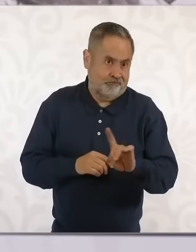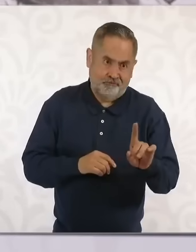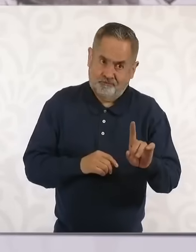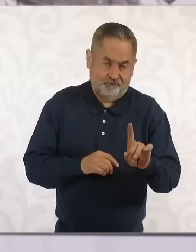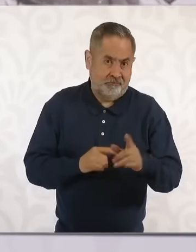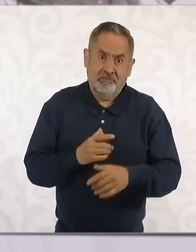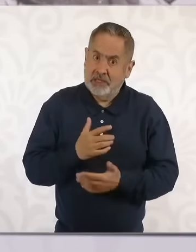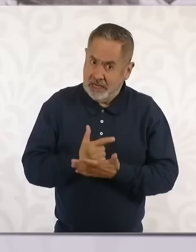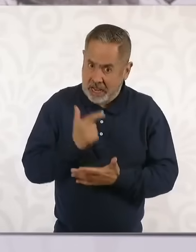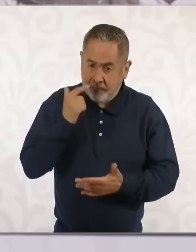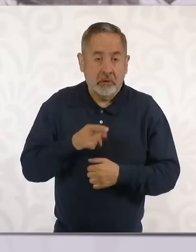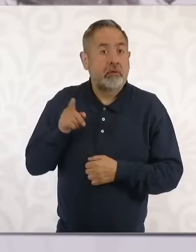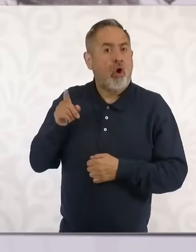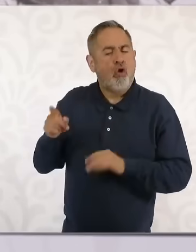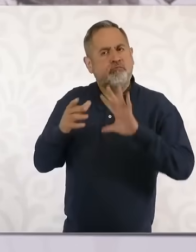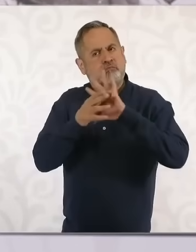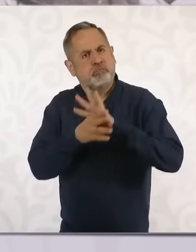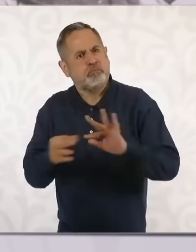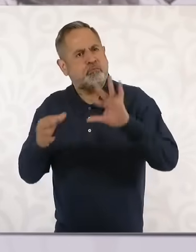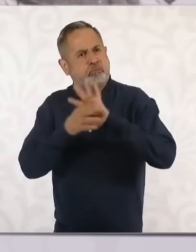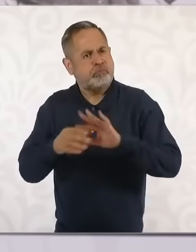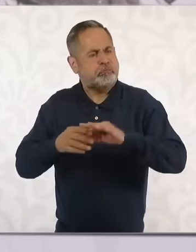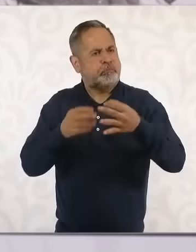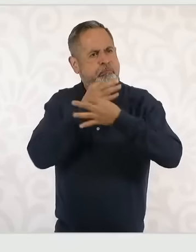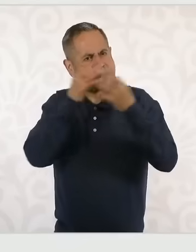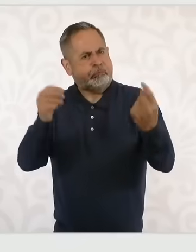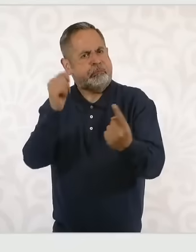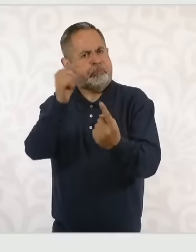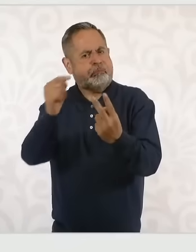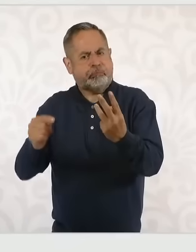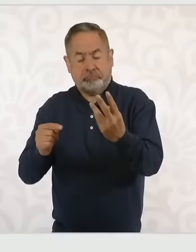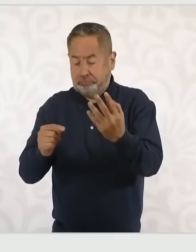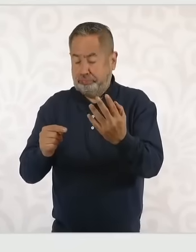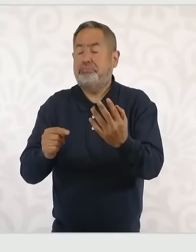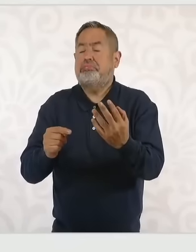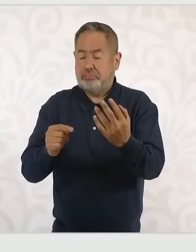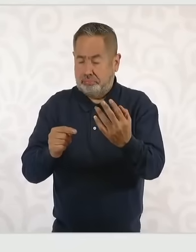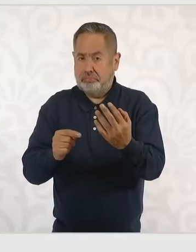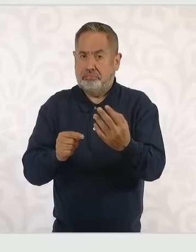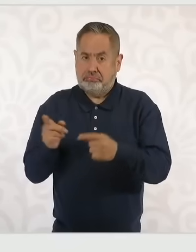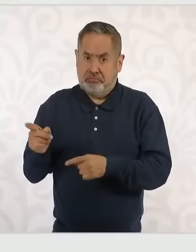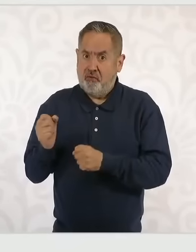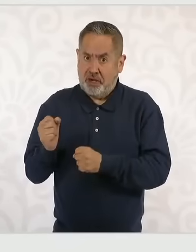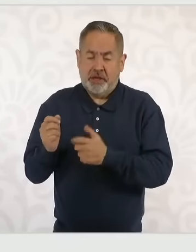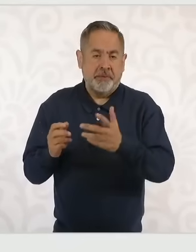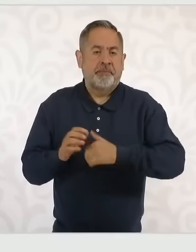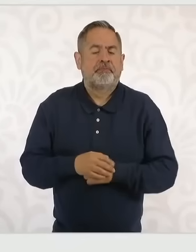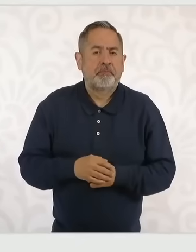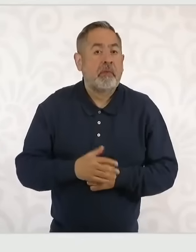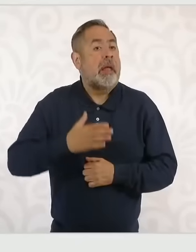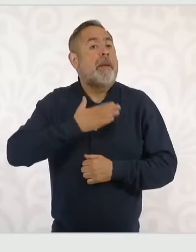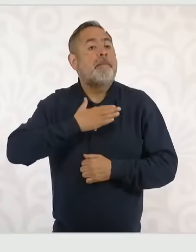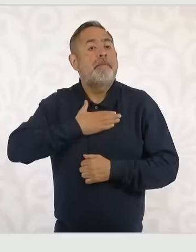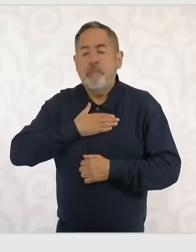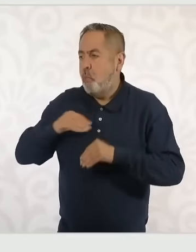Y él hace este mensaje y hay en nuestro movimiento hay mucha